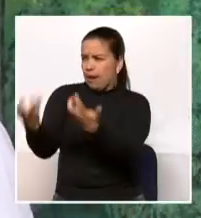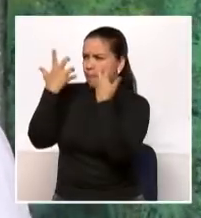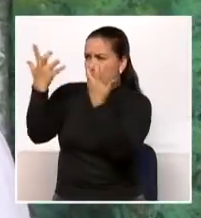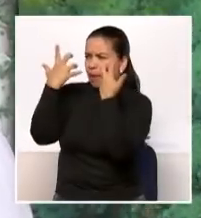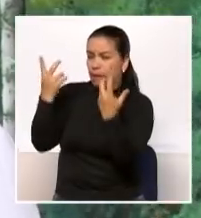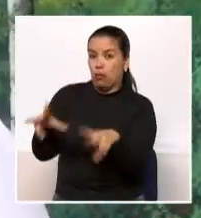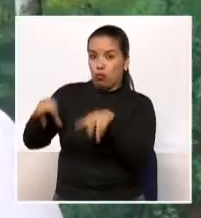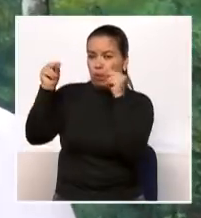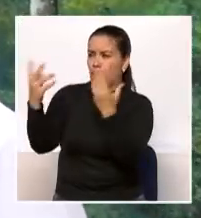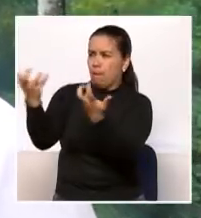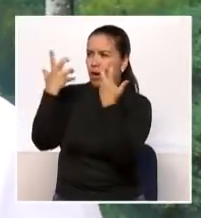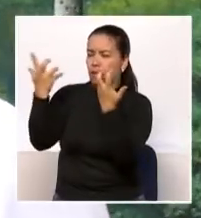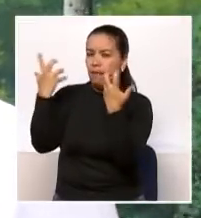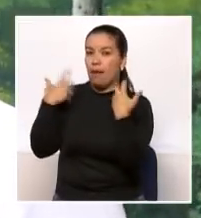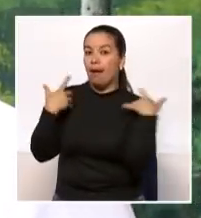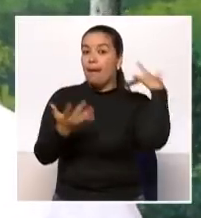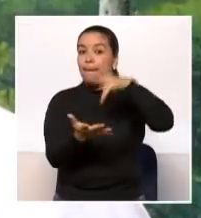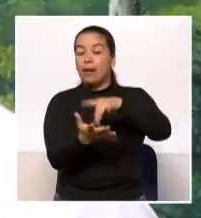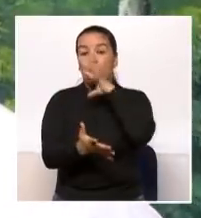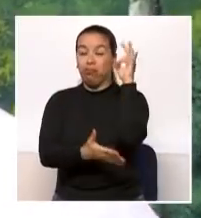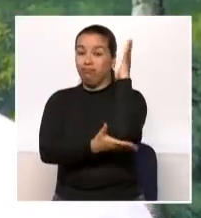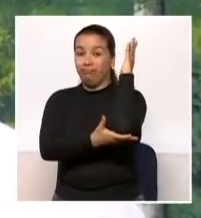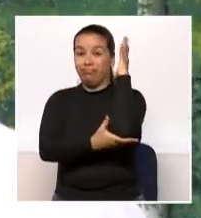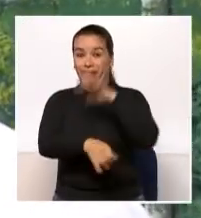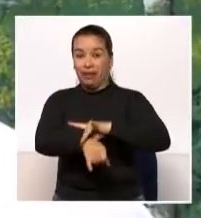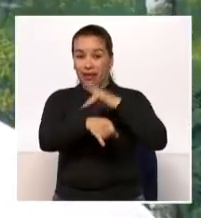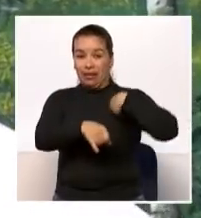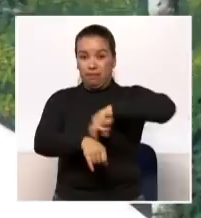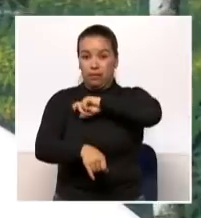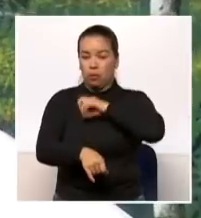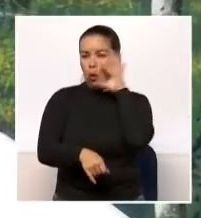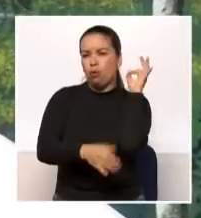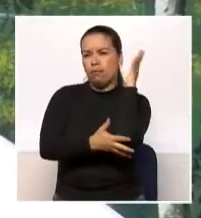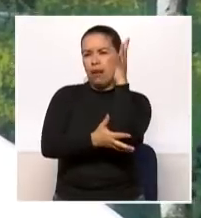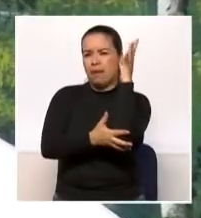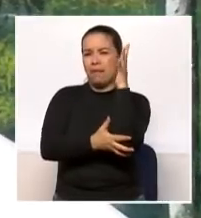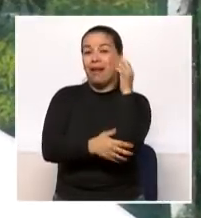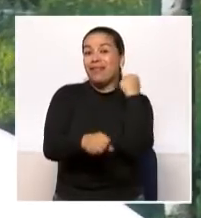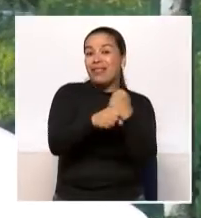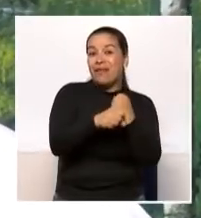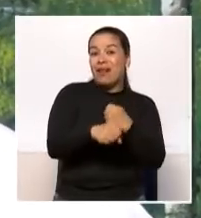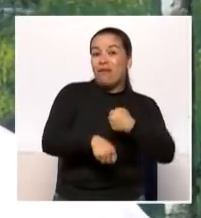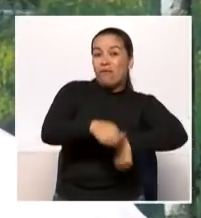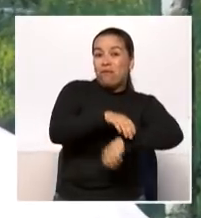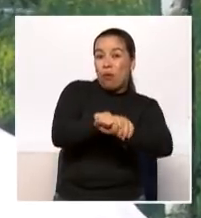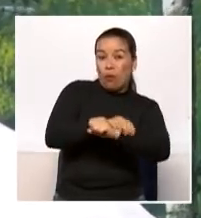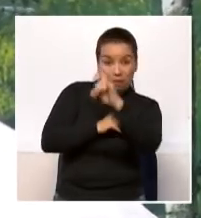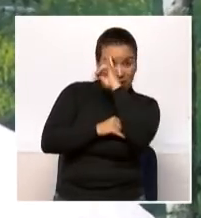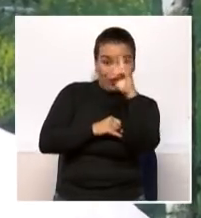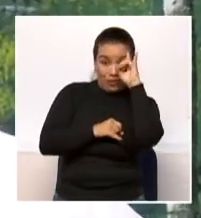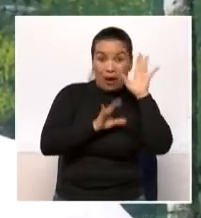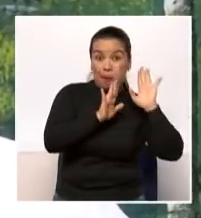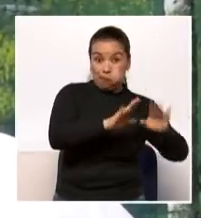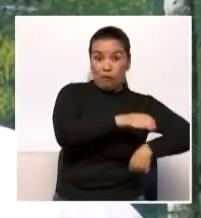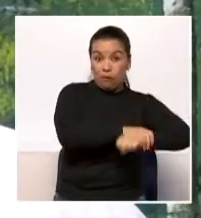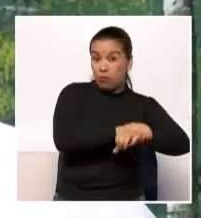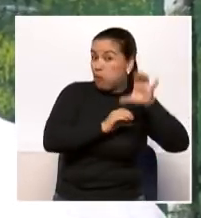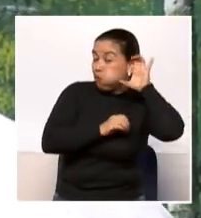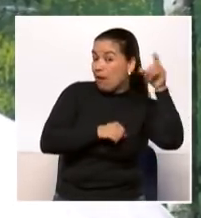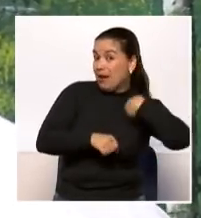exponer el médico español que trabaja con el Barcelona, fue el Fútbol Club Barcelona, y cómo